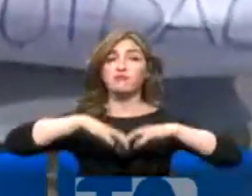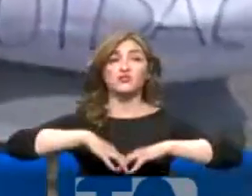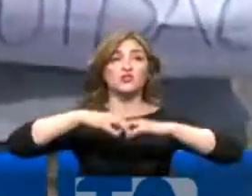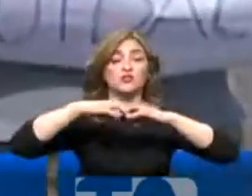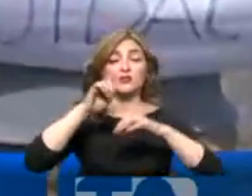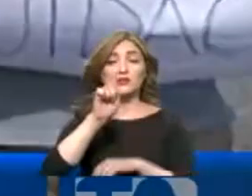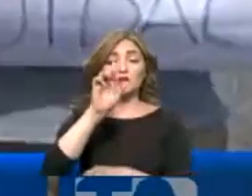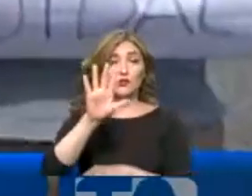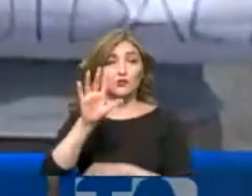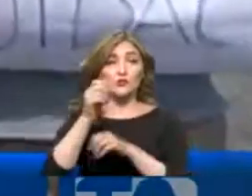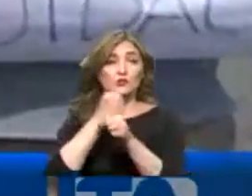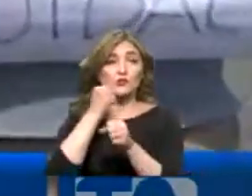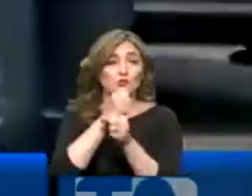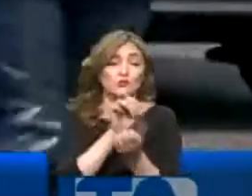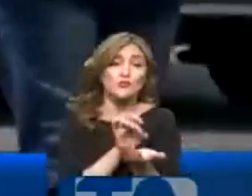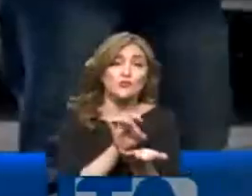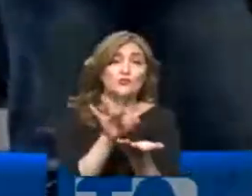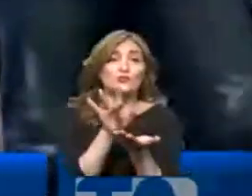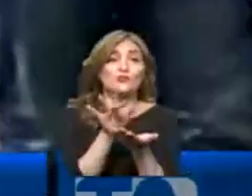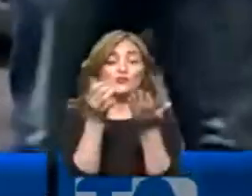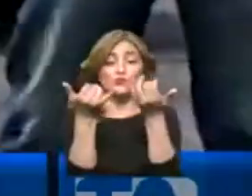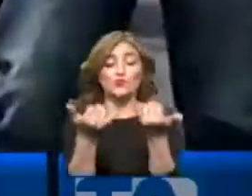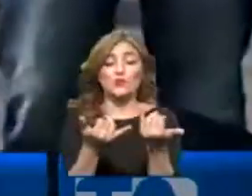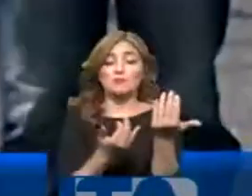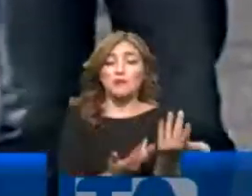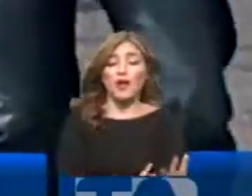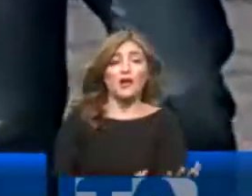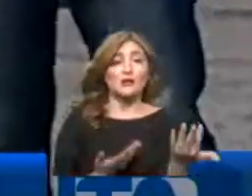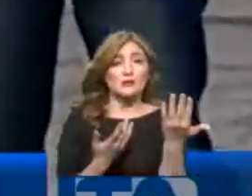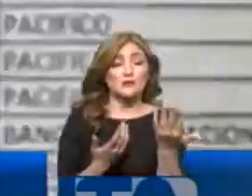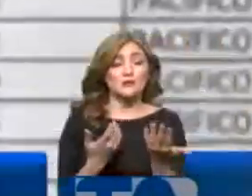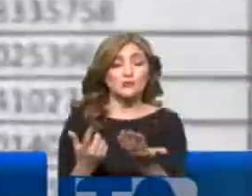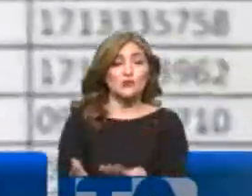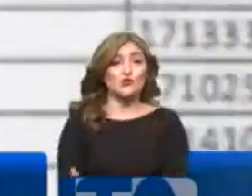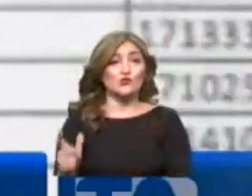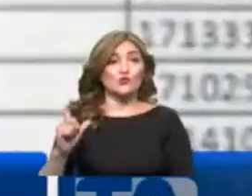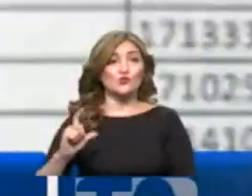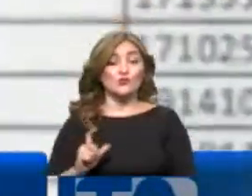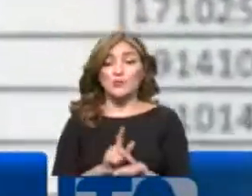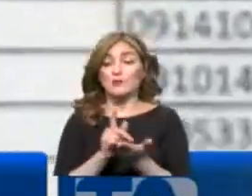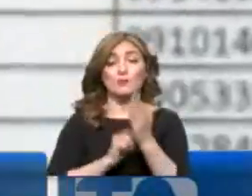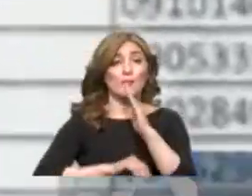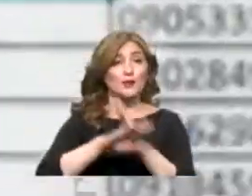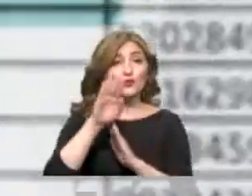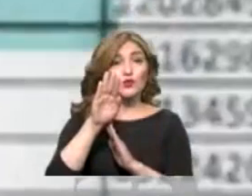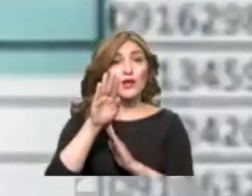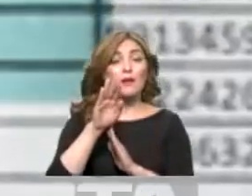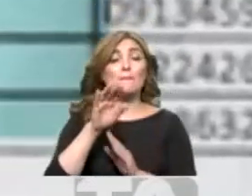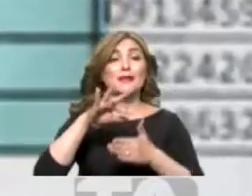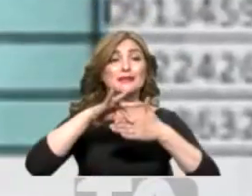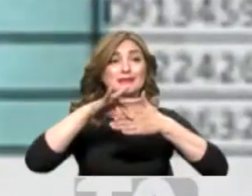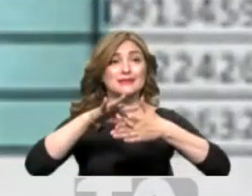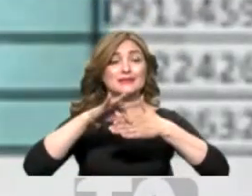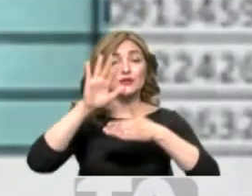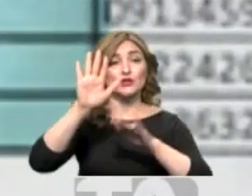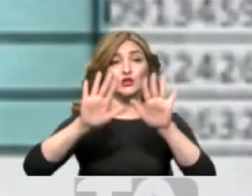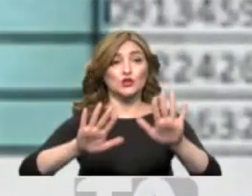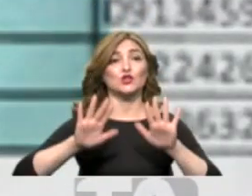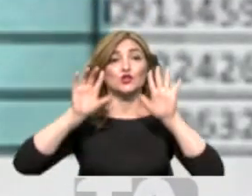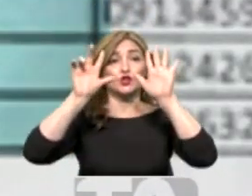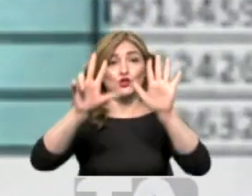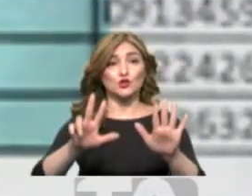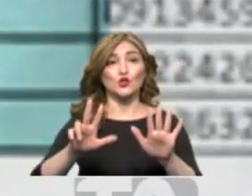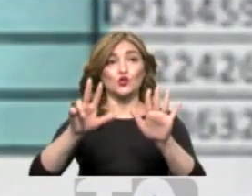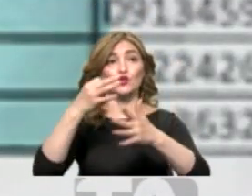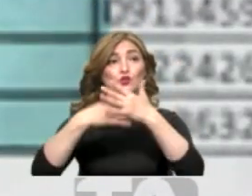trabajadores fueron desvinculados. A la fecha, la mayoría de liquidaciones han sido canceladas. Están pendientes solo 18, que